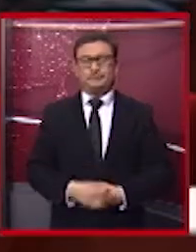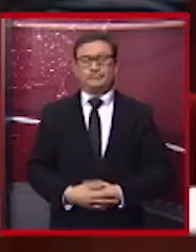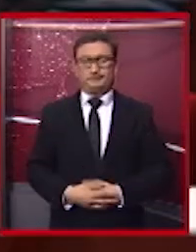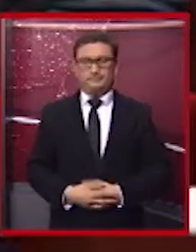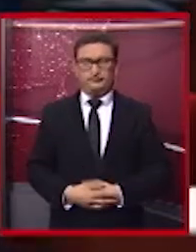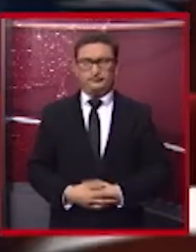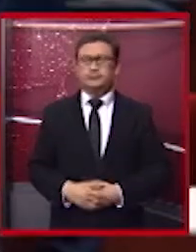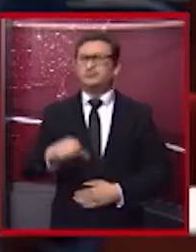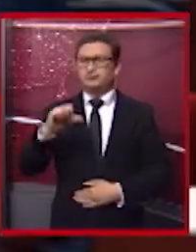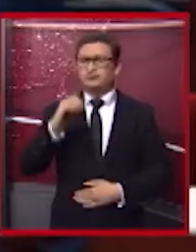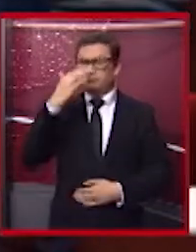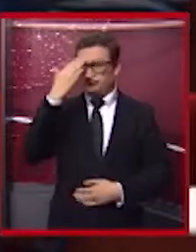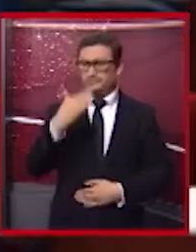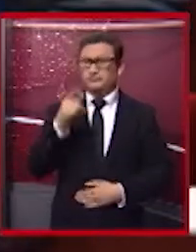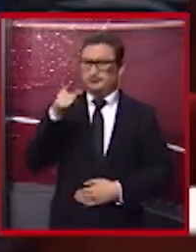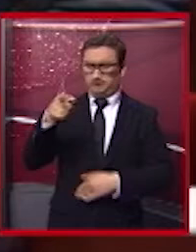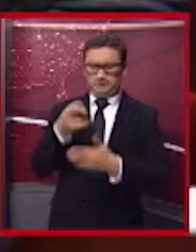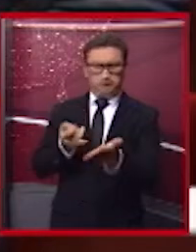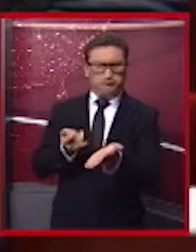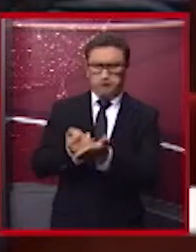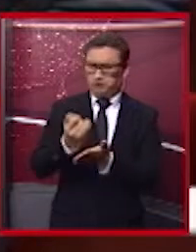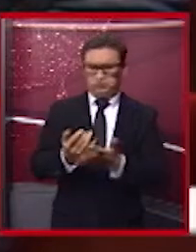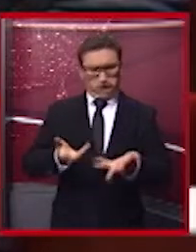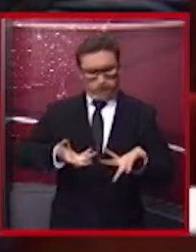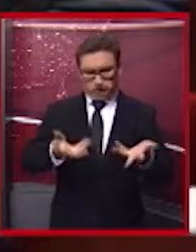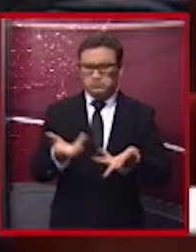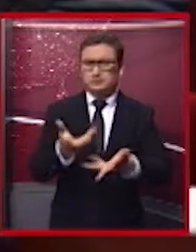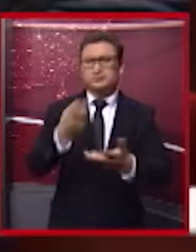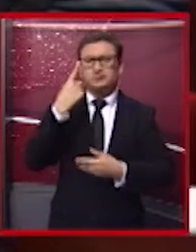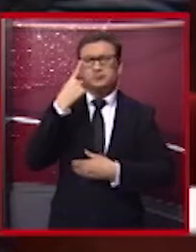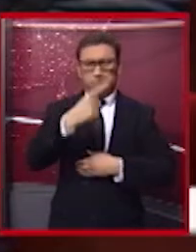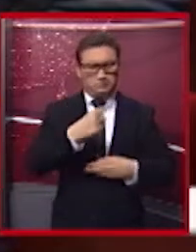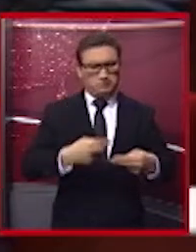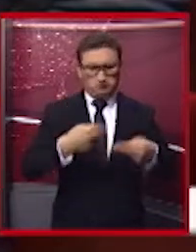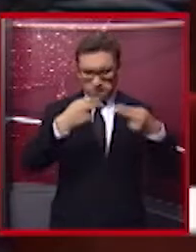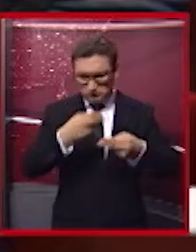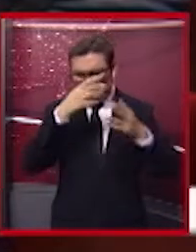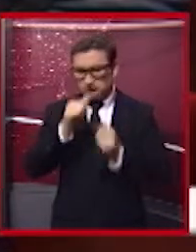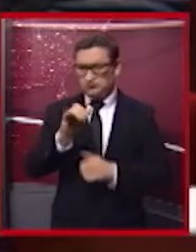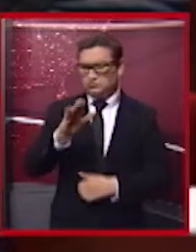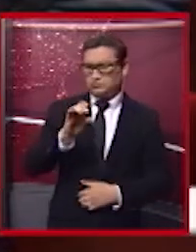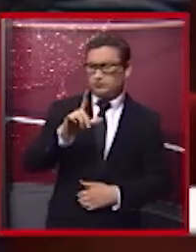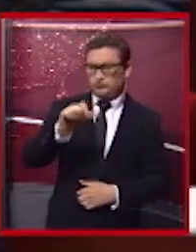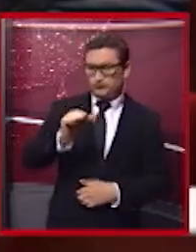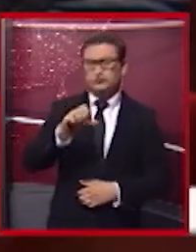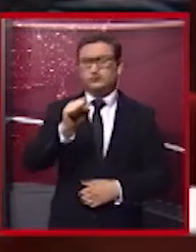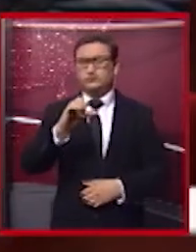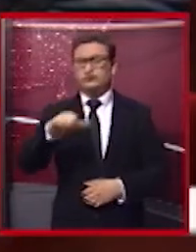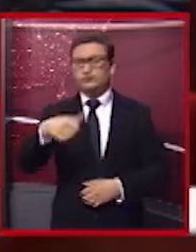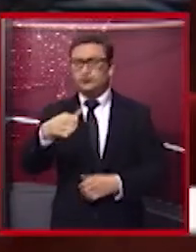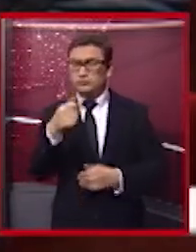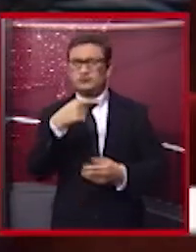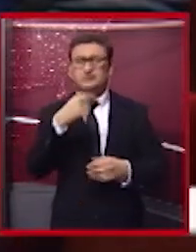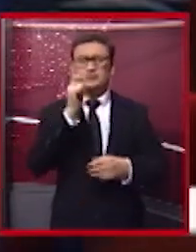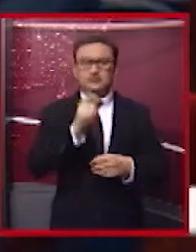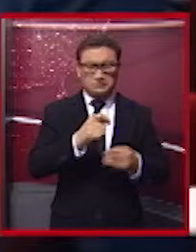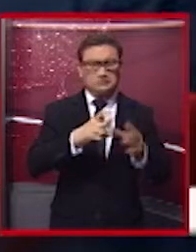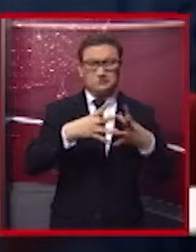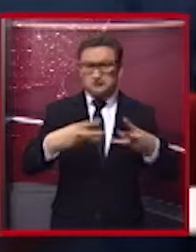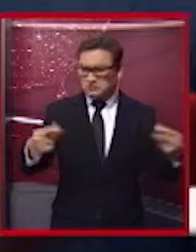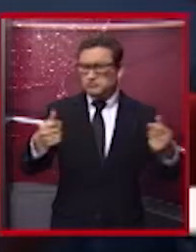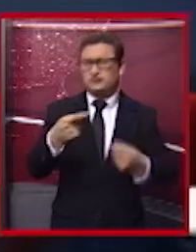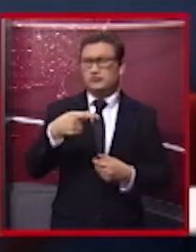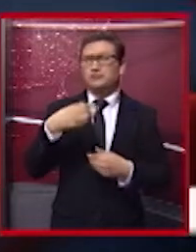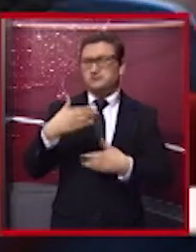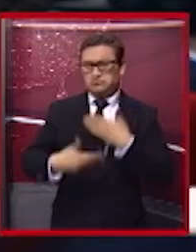Hoy se sabe que fue decisiva su participación para destrabar la llamada cláusula sunset o cláusula de extinción. Además,